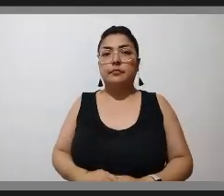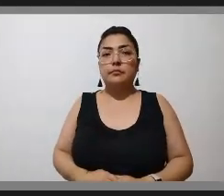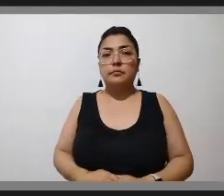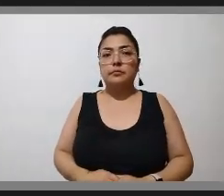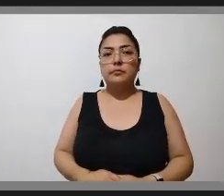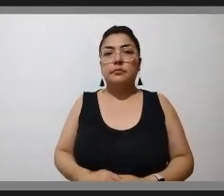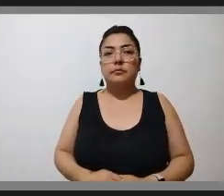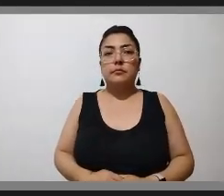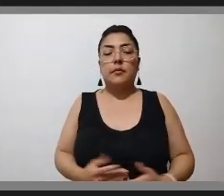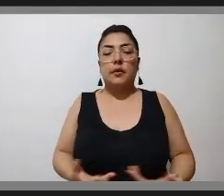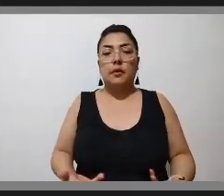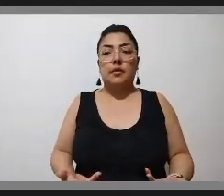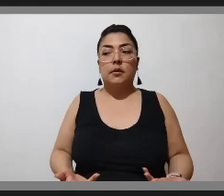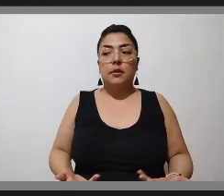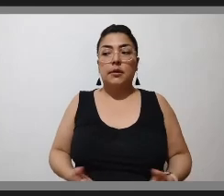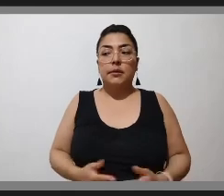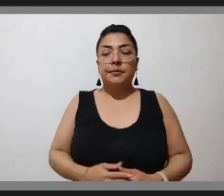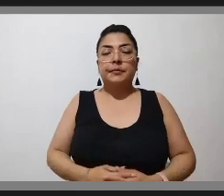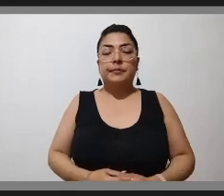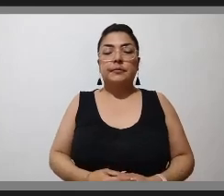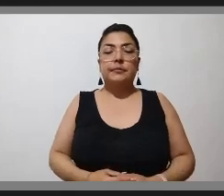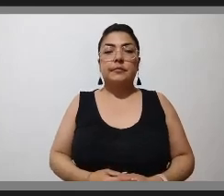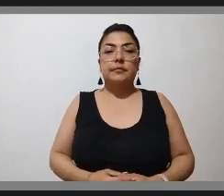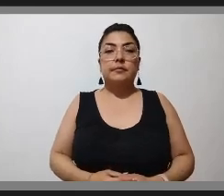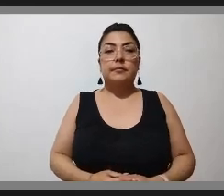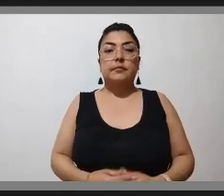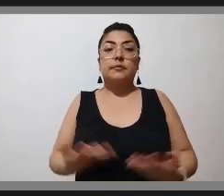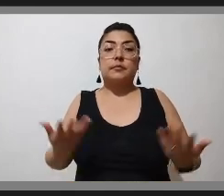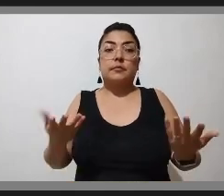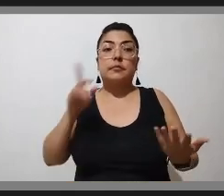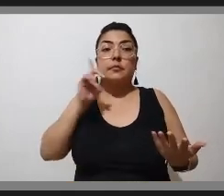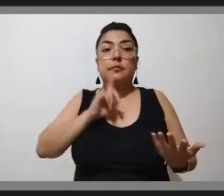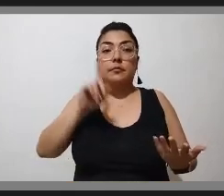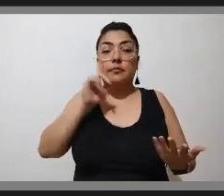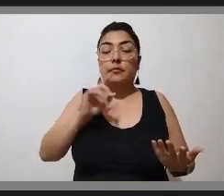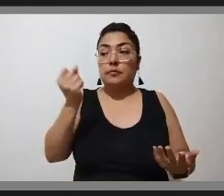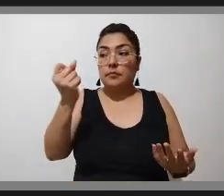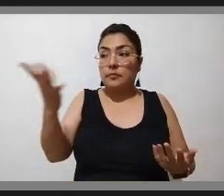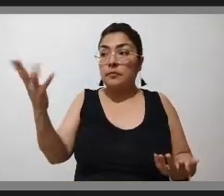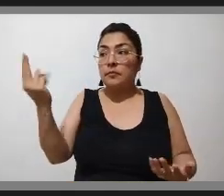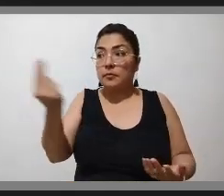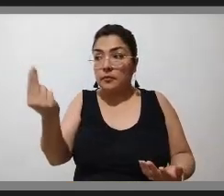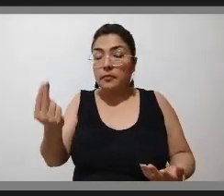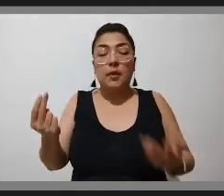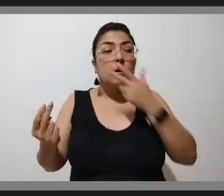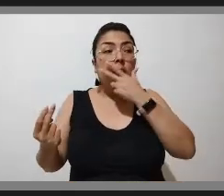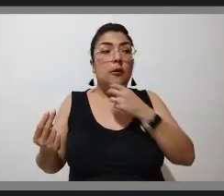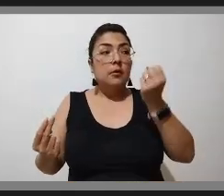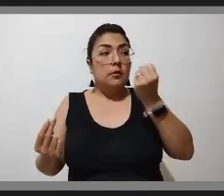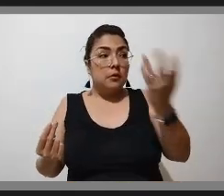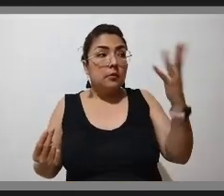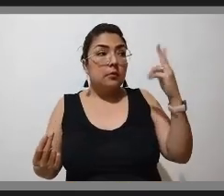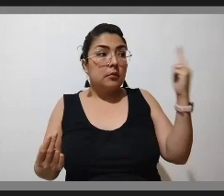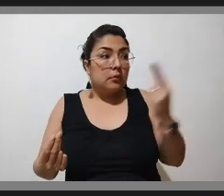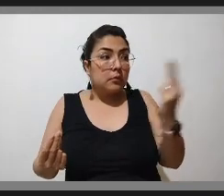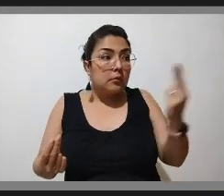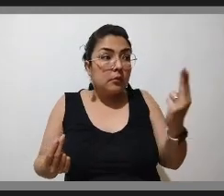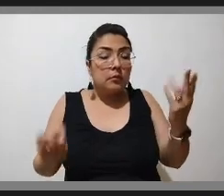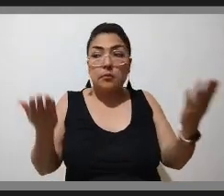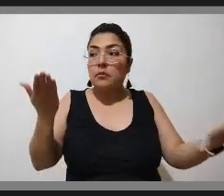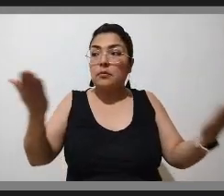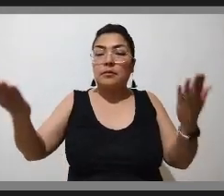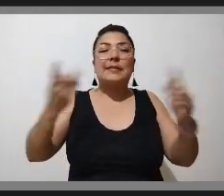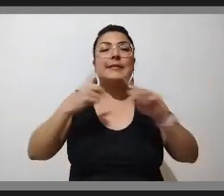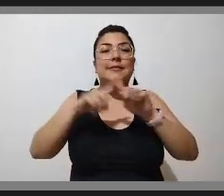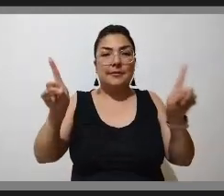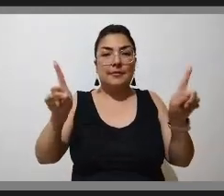necesita para estar en la misma línea que los hombres. Entonces, lo que ellas necesitan es muy diferente a lo que necesitan los hombres. ¿Por qué? Porque los